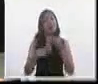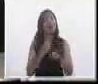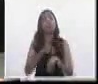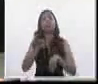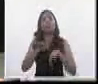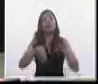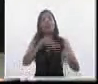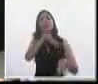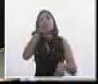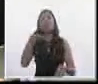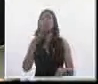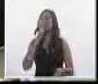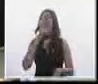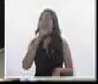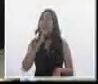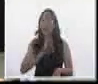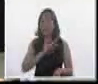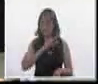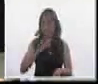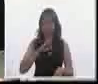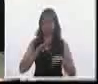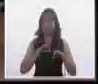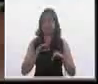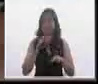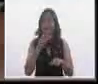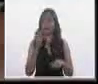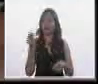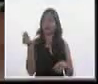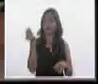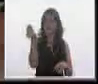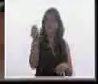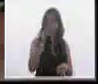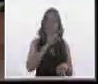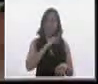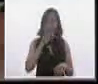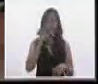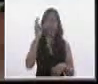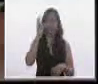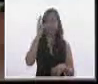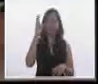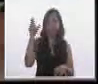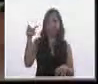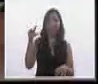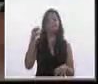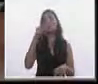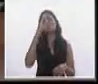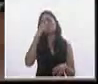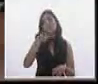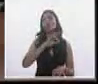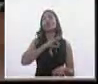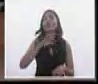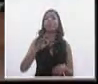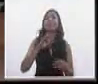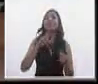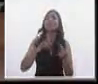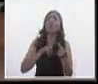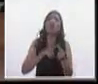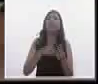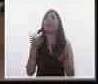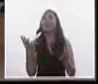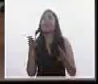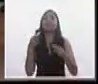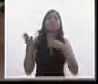encuentro Hay algún lugar donde yo pueda encontrar Rodolfo Yo sé que a lo mejor tú le puedes llamar y darle el camino a lo mejor por donde es donde tenga